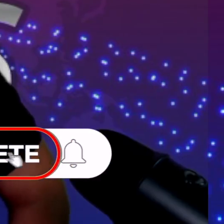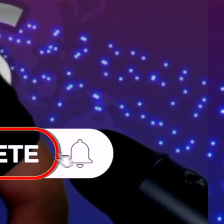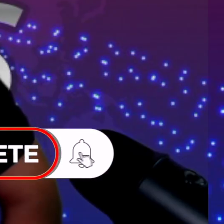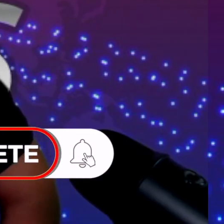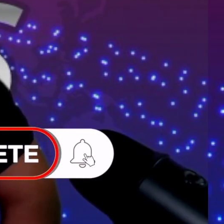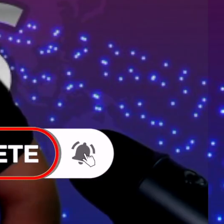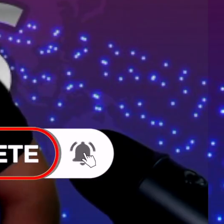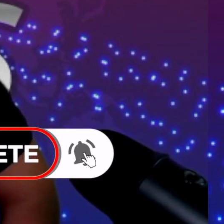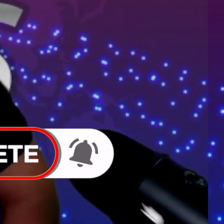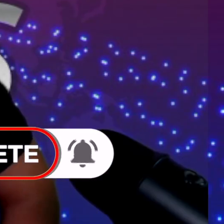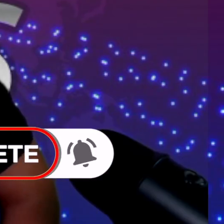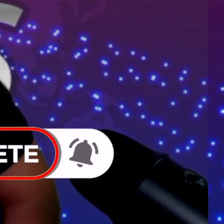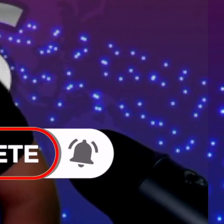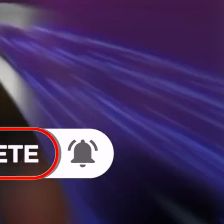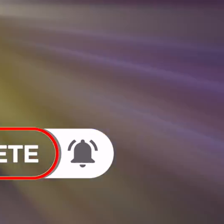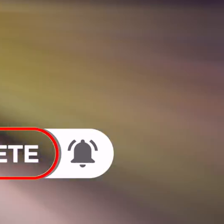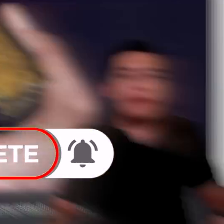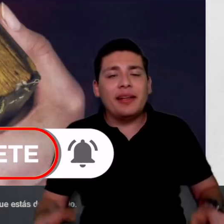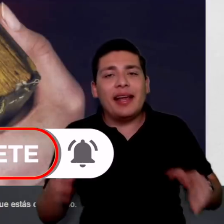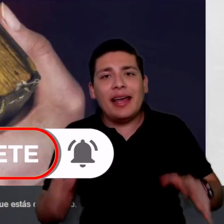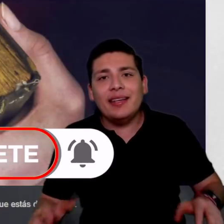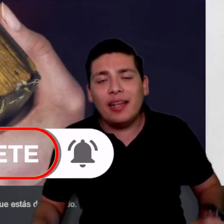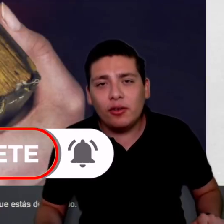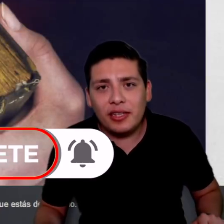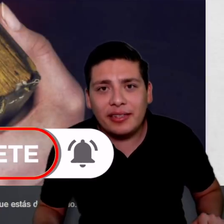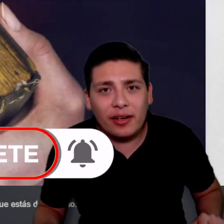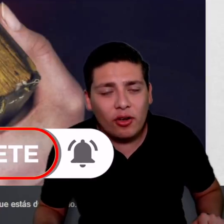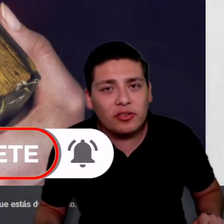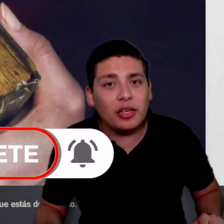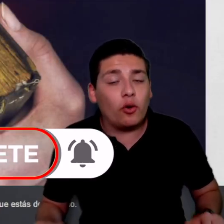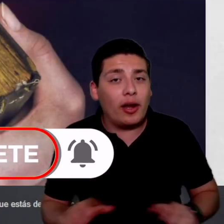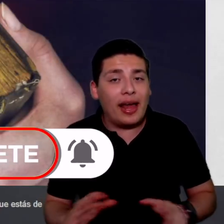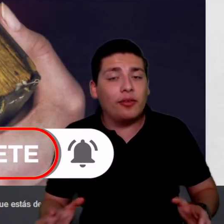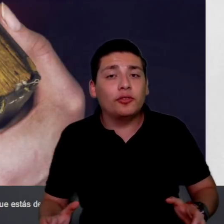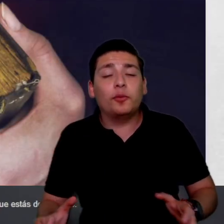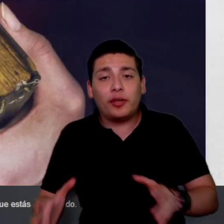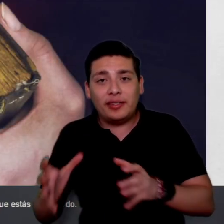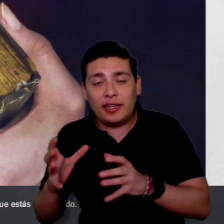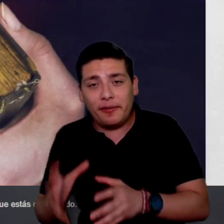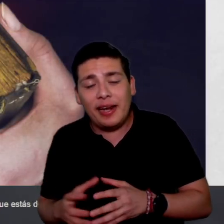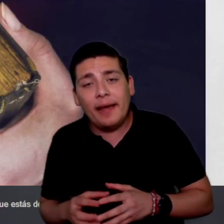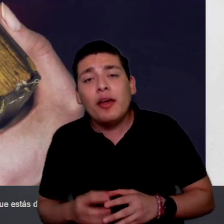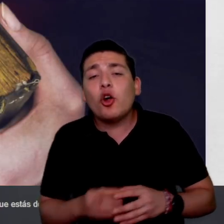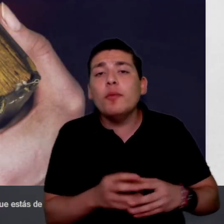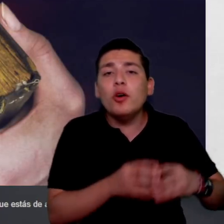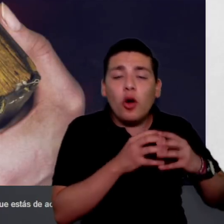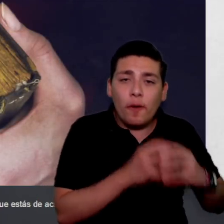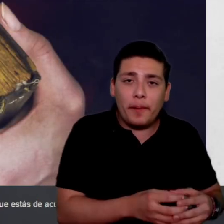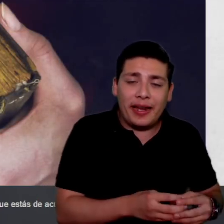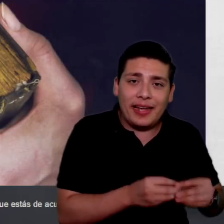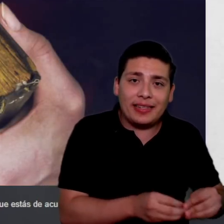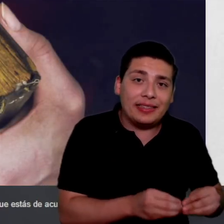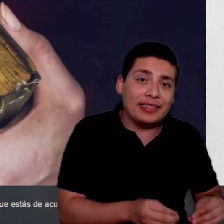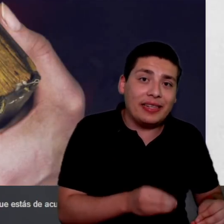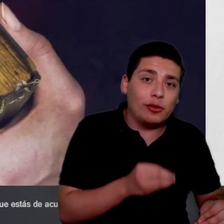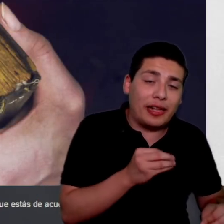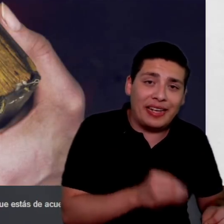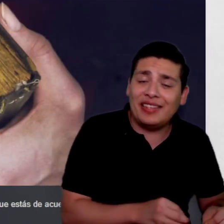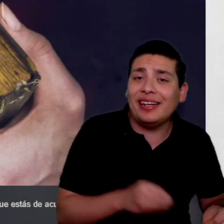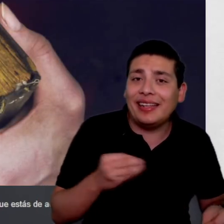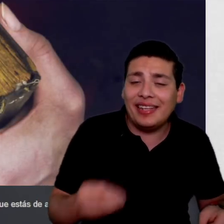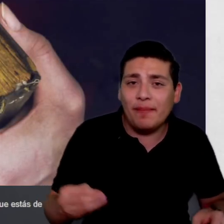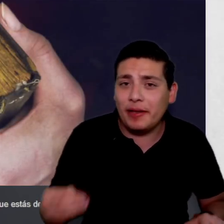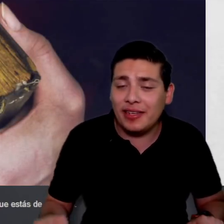sí, pasemos a la información. Y es que familia, esta noticia nos dejó helados porque se revela cómo opera esta secta